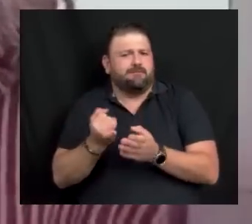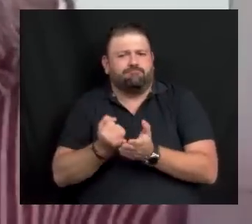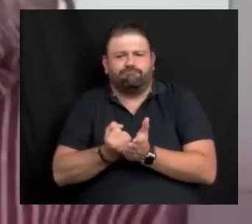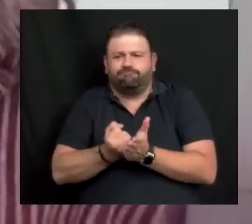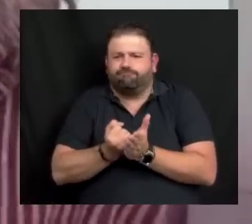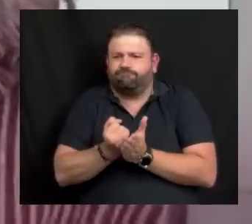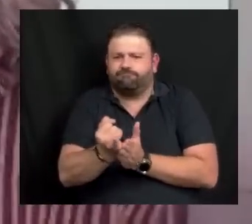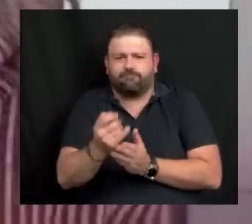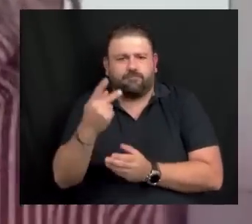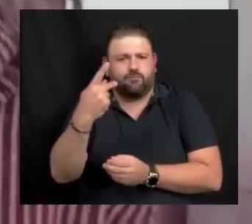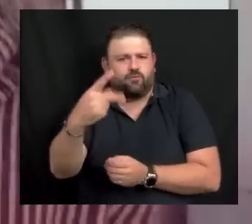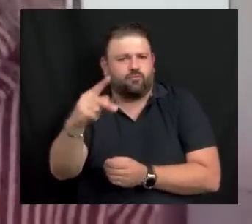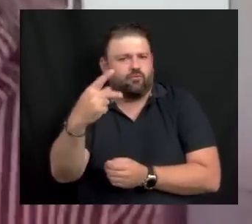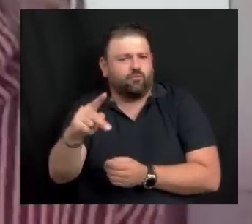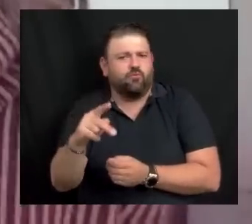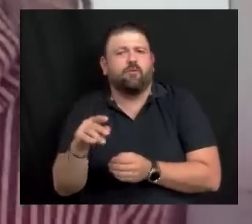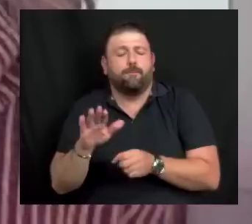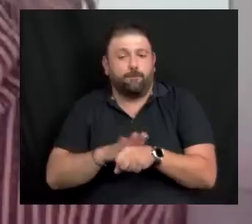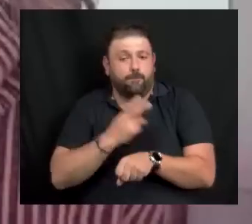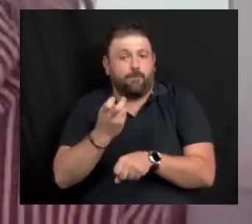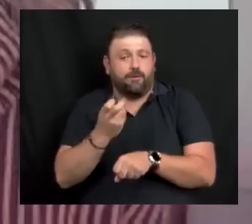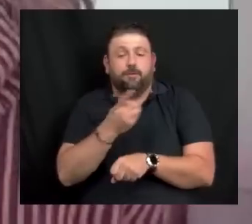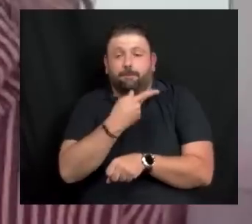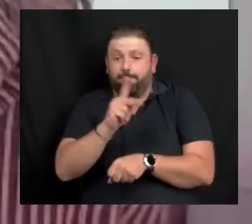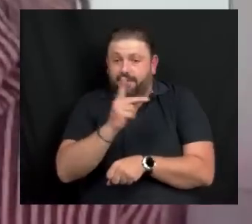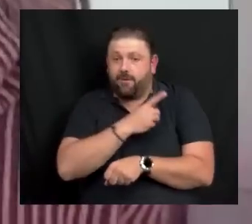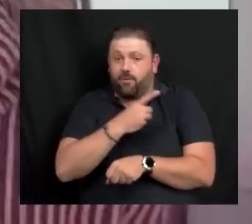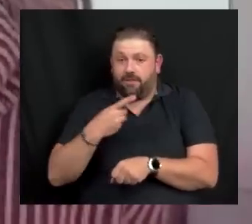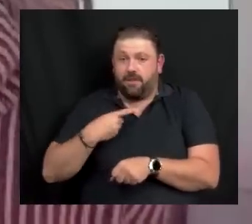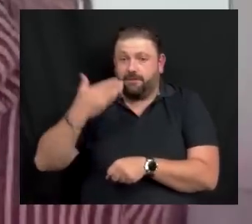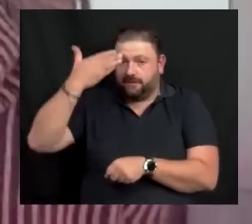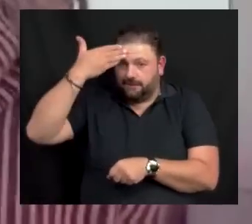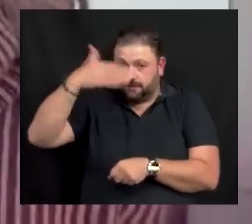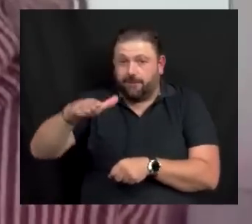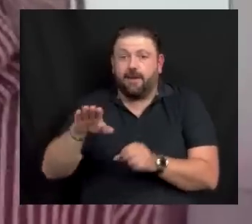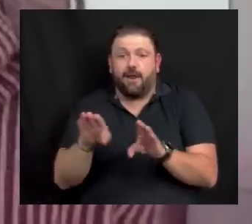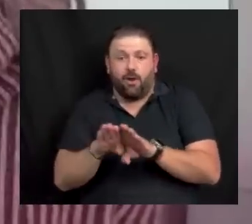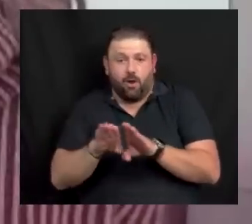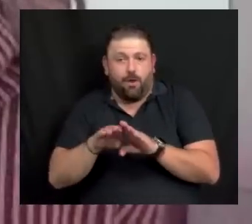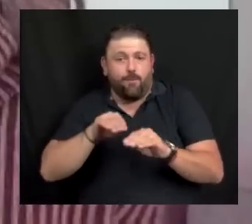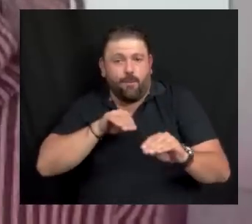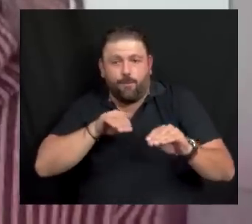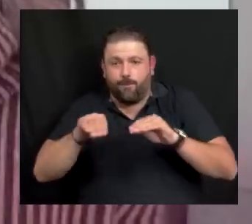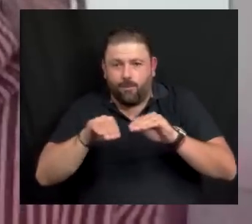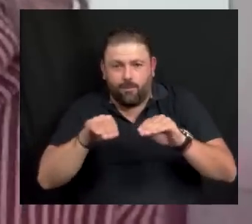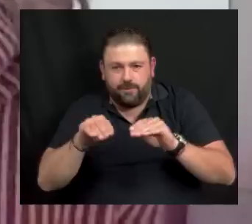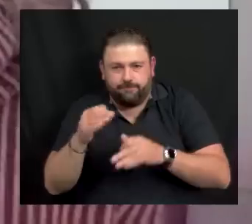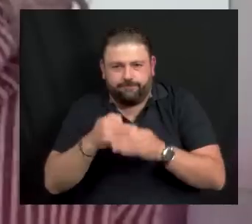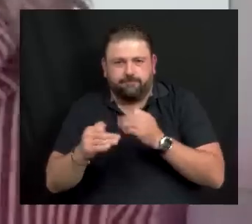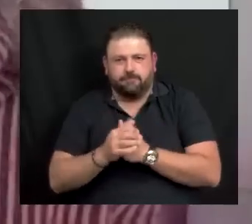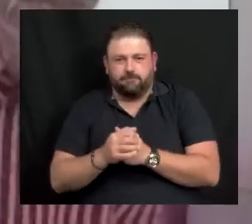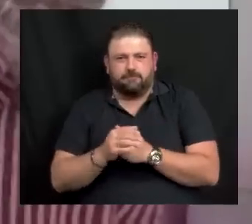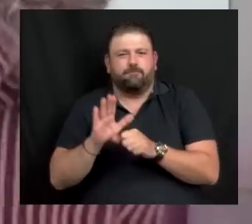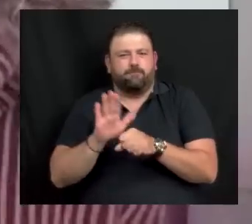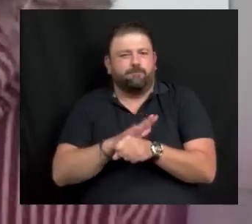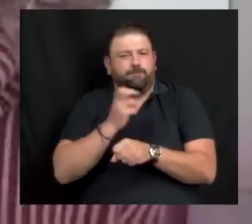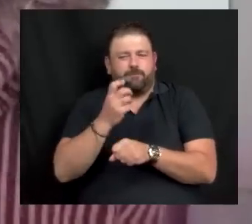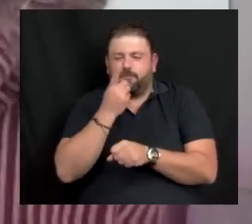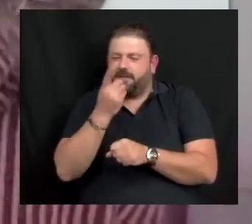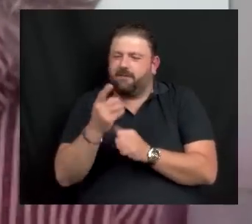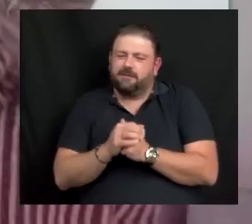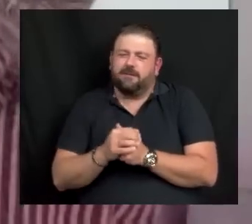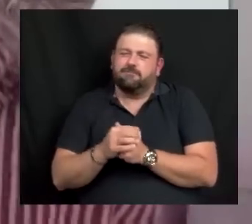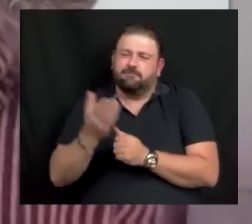tú quieres, pero tienes que saber el camino y cuáles son los escalones que hay que subir. Fíjate, a mí me decían en esta parte de